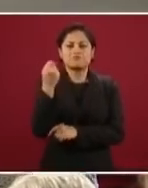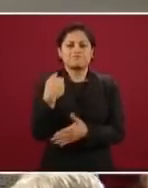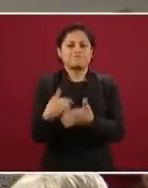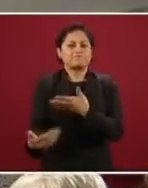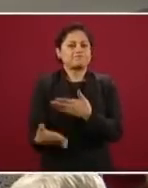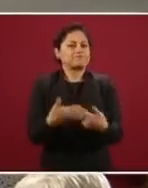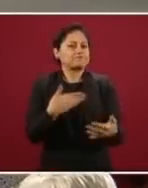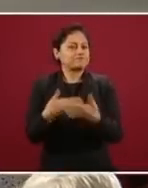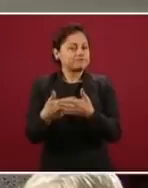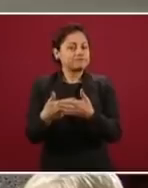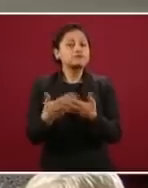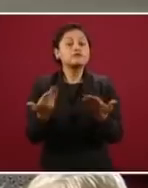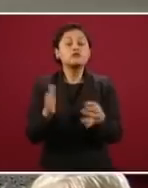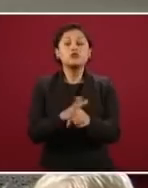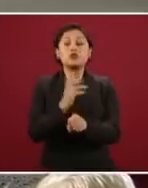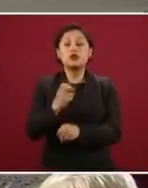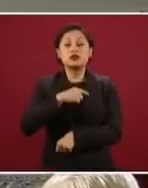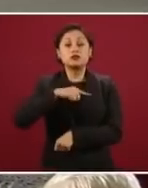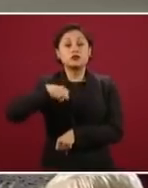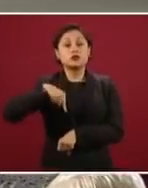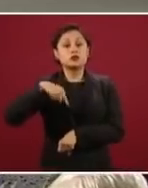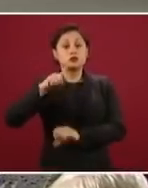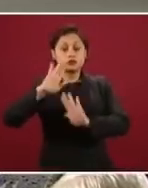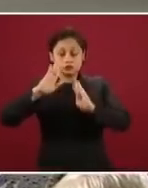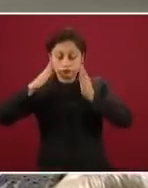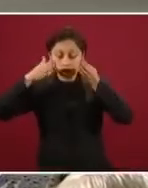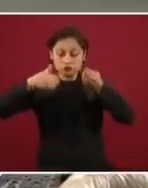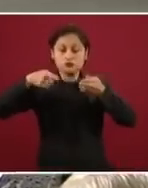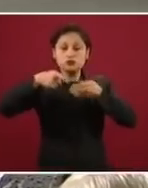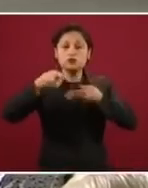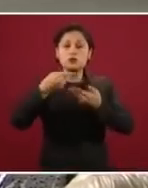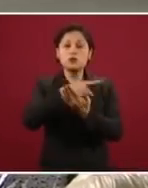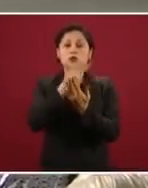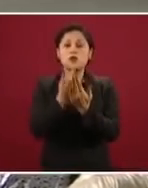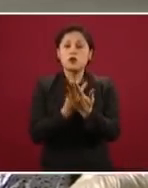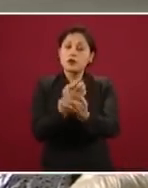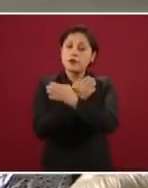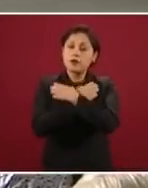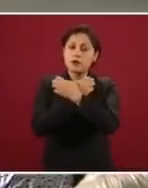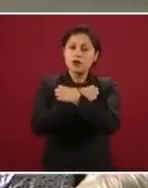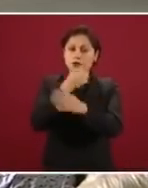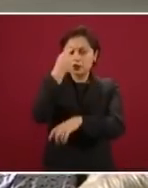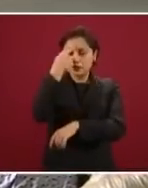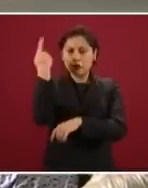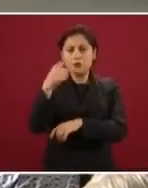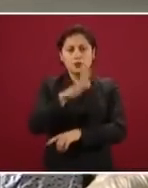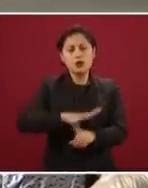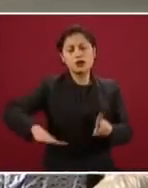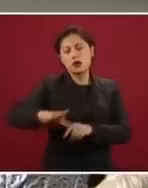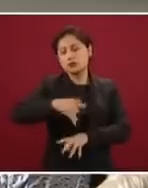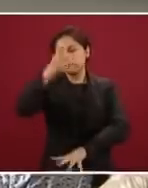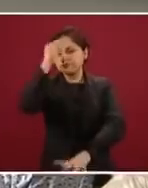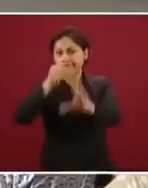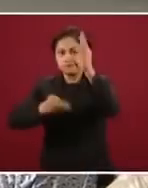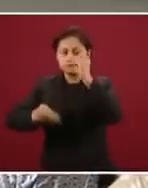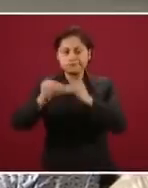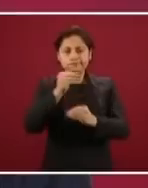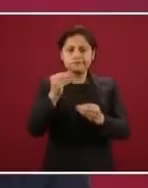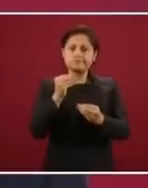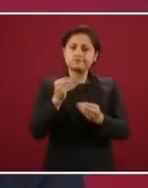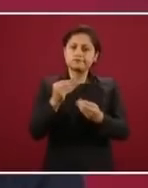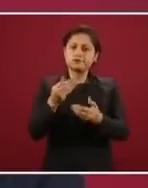en ese sentido hemos diseñado un sólido programa educativo orientado al desarrollo de nuevas habilidades tecnológicas en los jóvenes